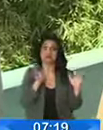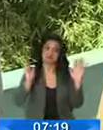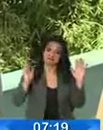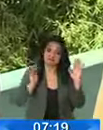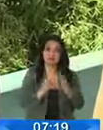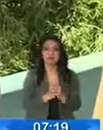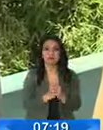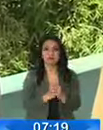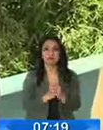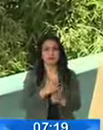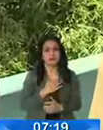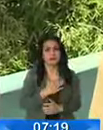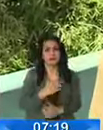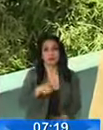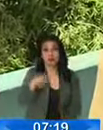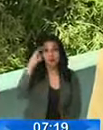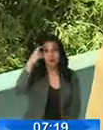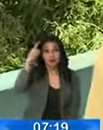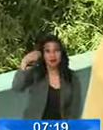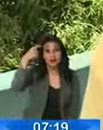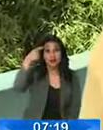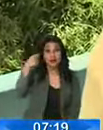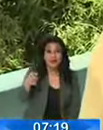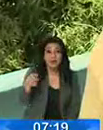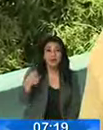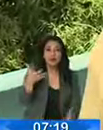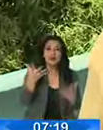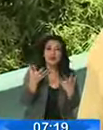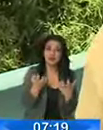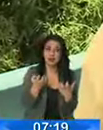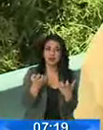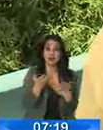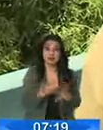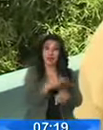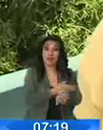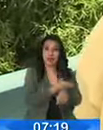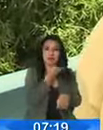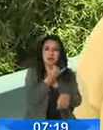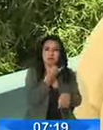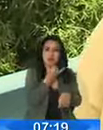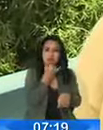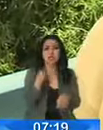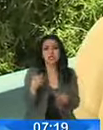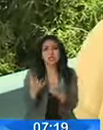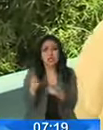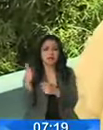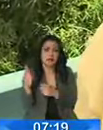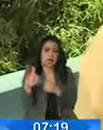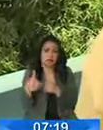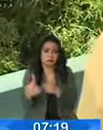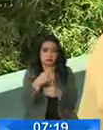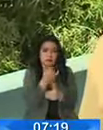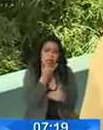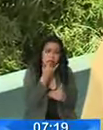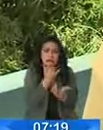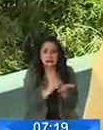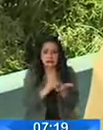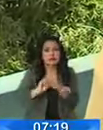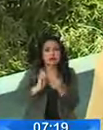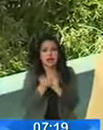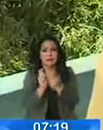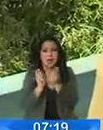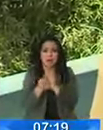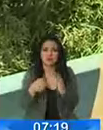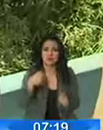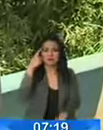yo pienso que el gobierno de una u otra manera quiere remediar lo que hemos estado tanto tiempo metido en el correísmo. Yo pienso que está muy